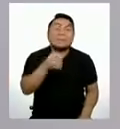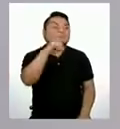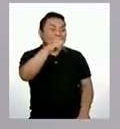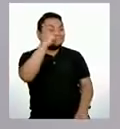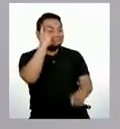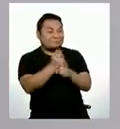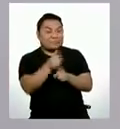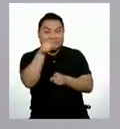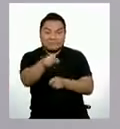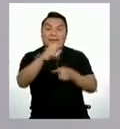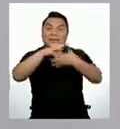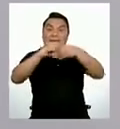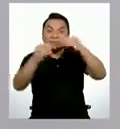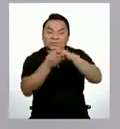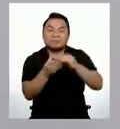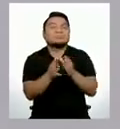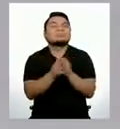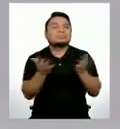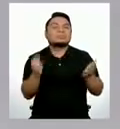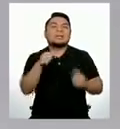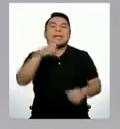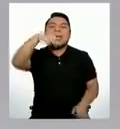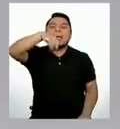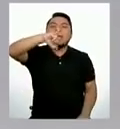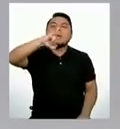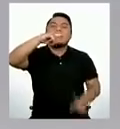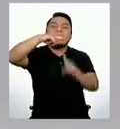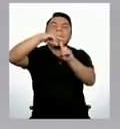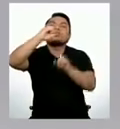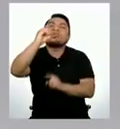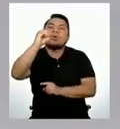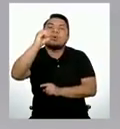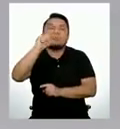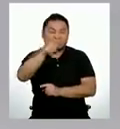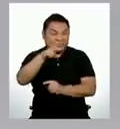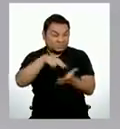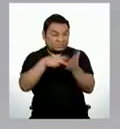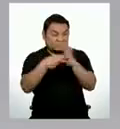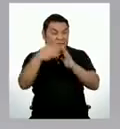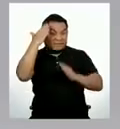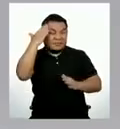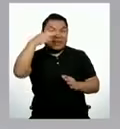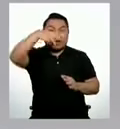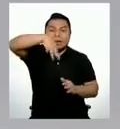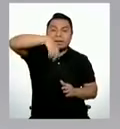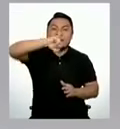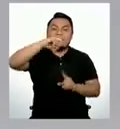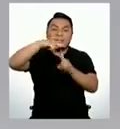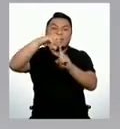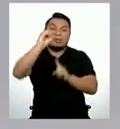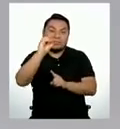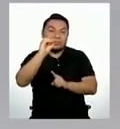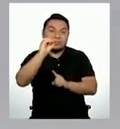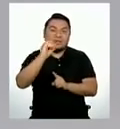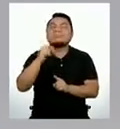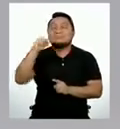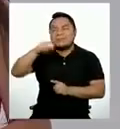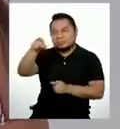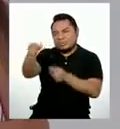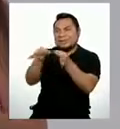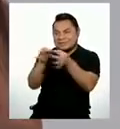Pati. Esta historia es un mito. ¿Sabes qué es un mito? Claro que sí, pero mejor usted nos explique.